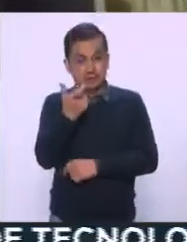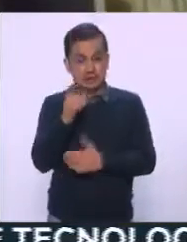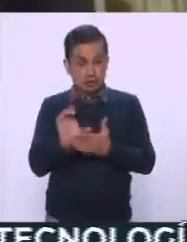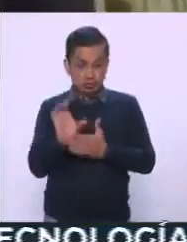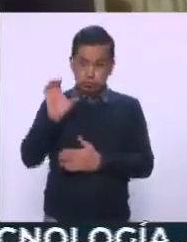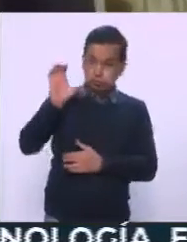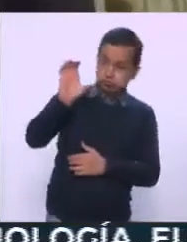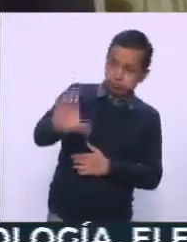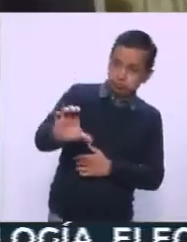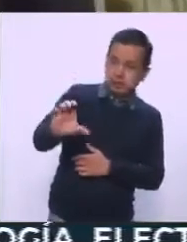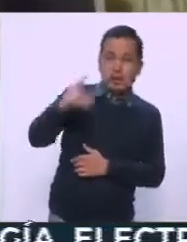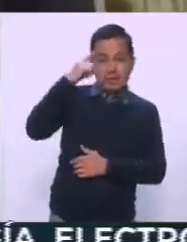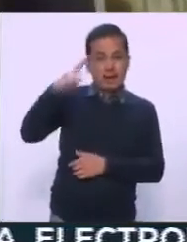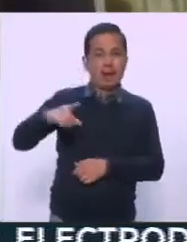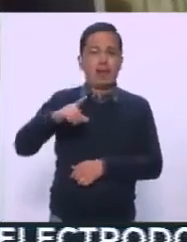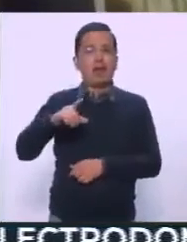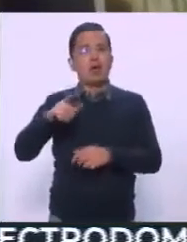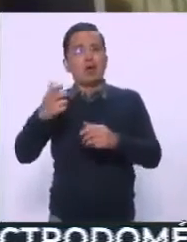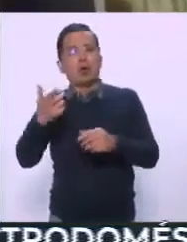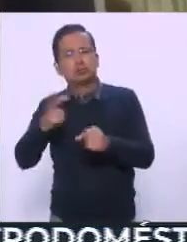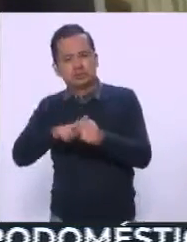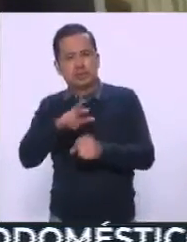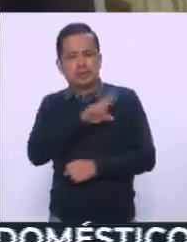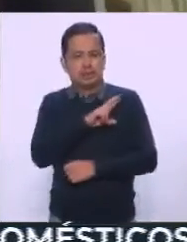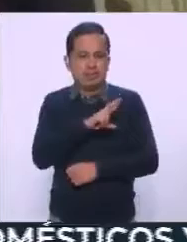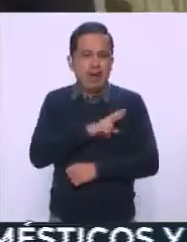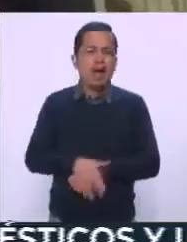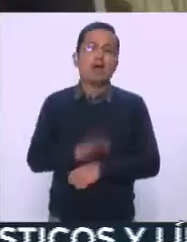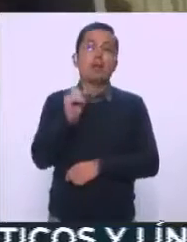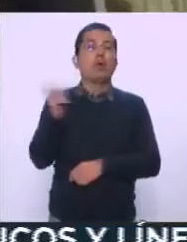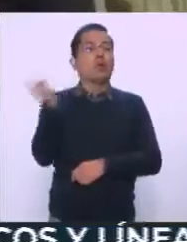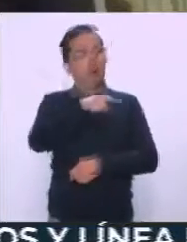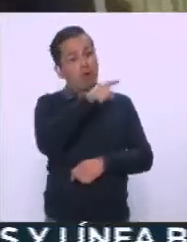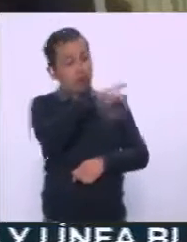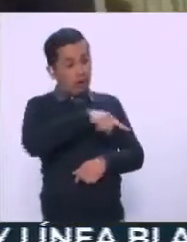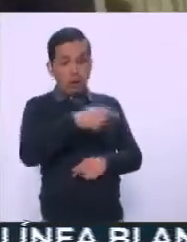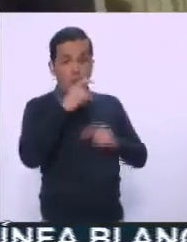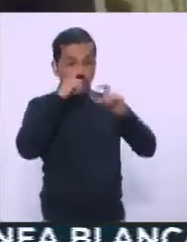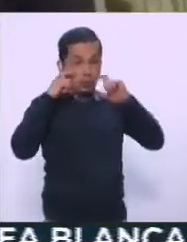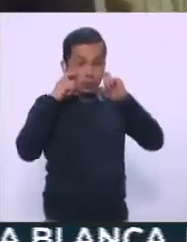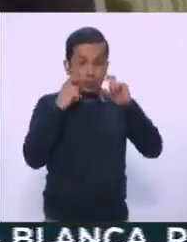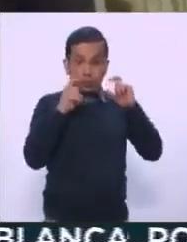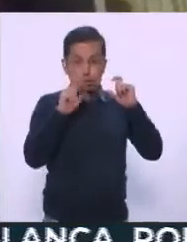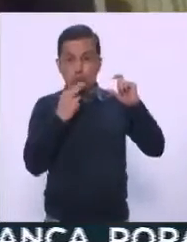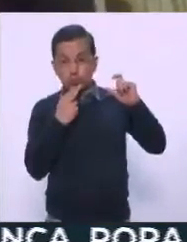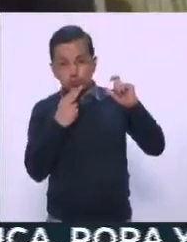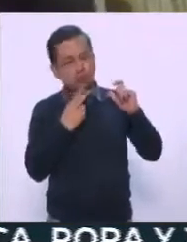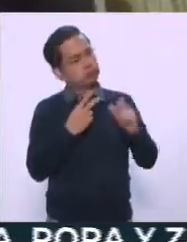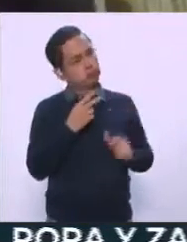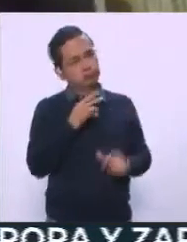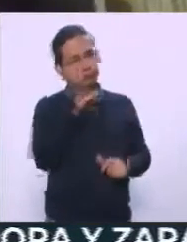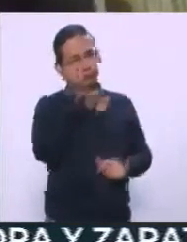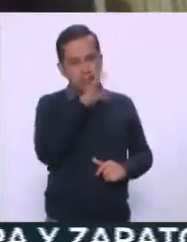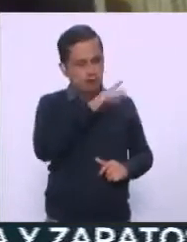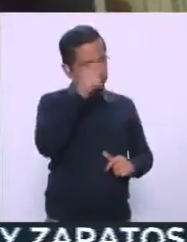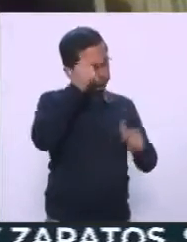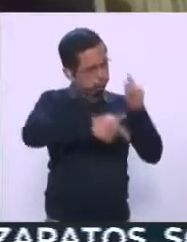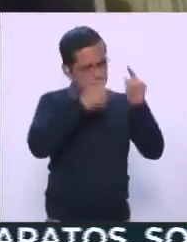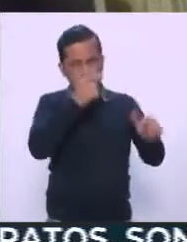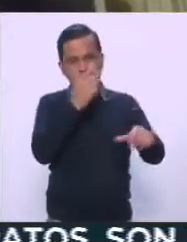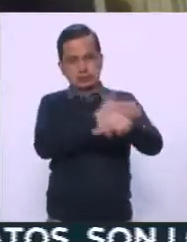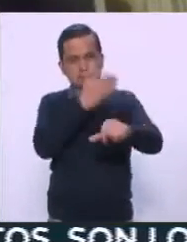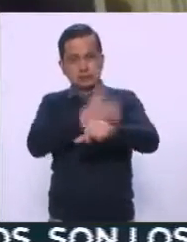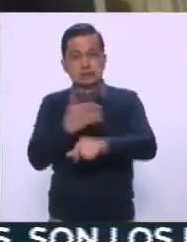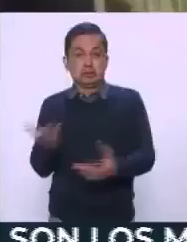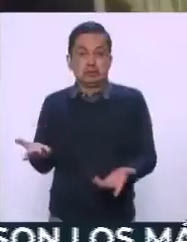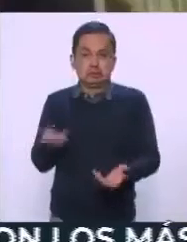hospital privado, de la criminalización por el no uso del cubrebocas, que pues desgraciadamente culminó en un muerte, y ahora hemos visto eso